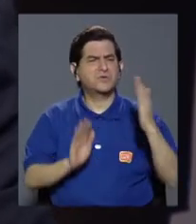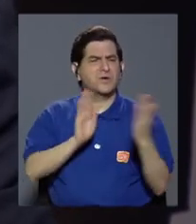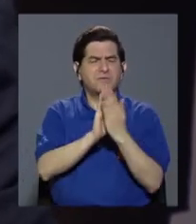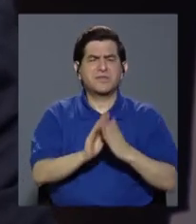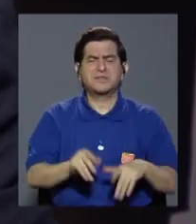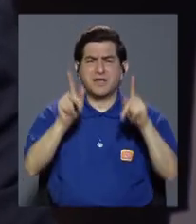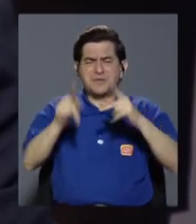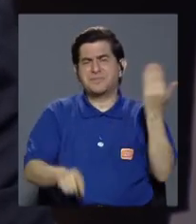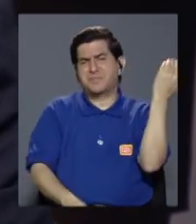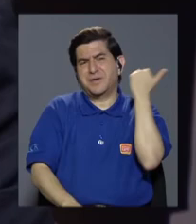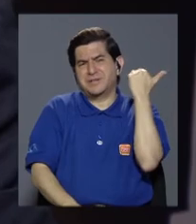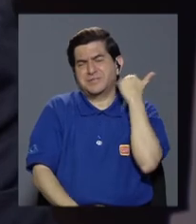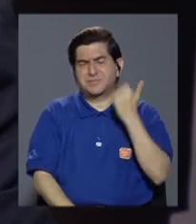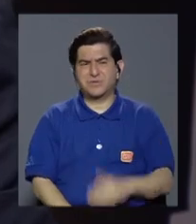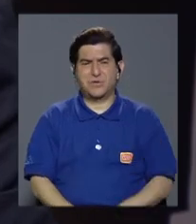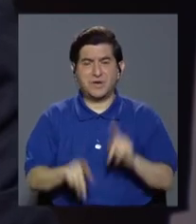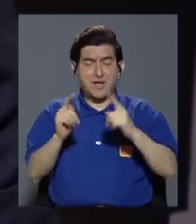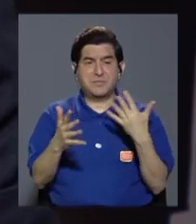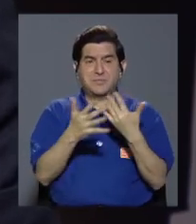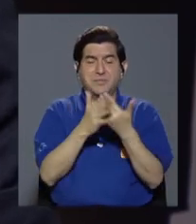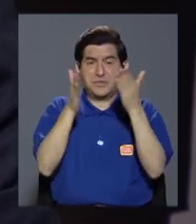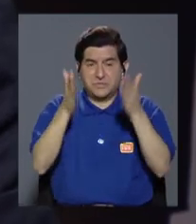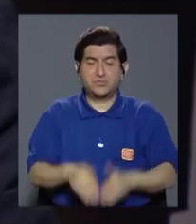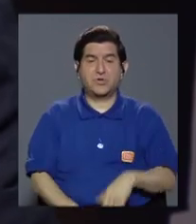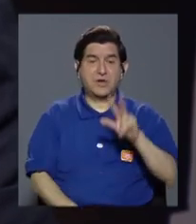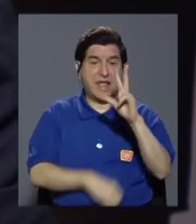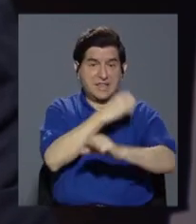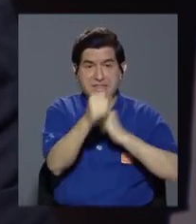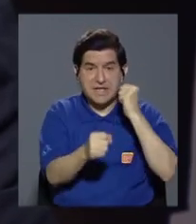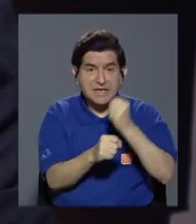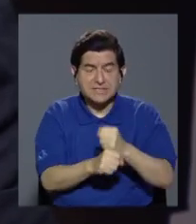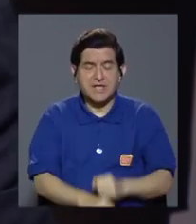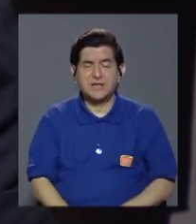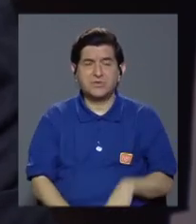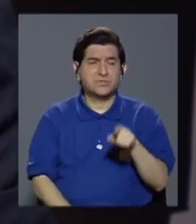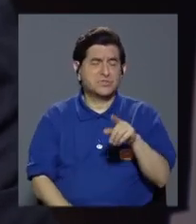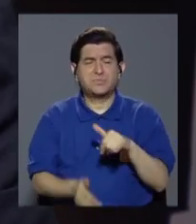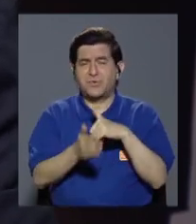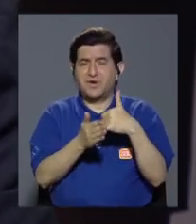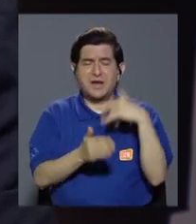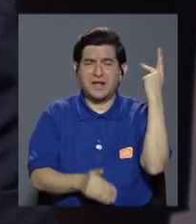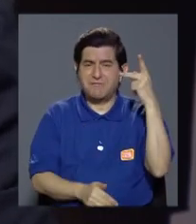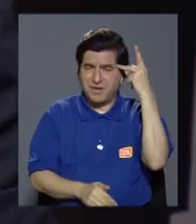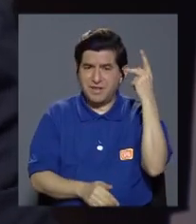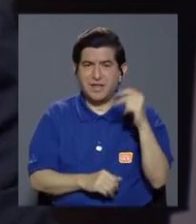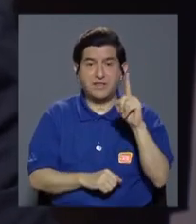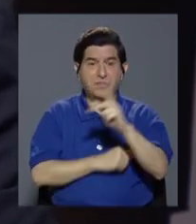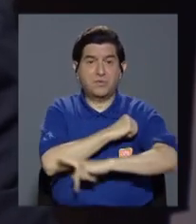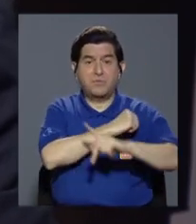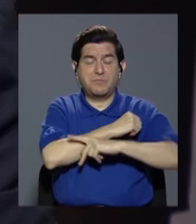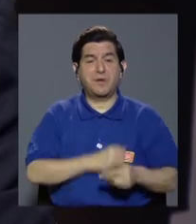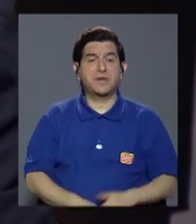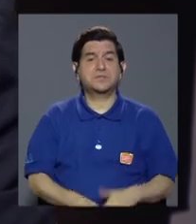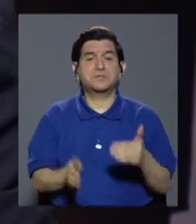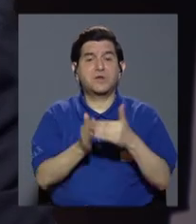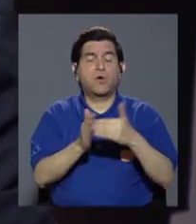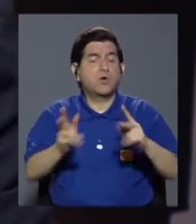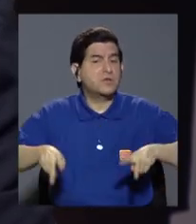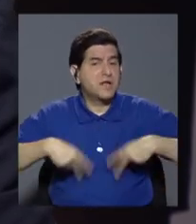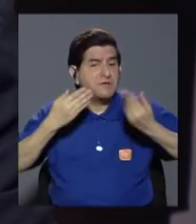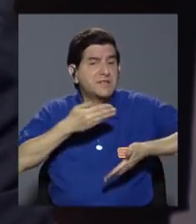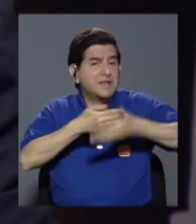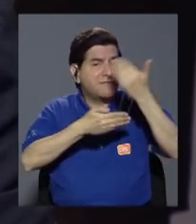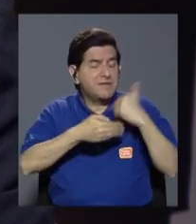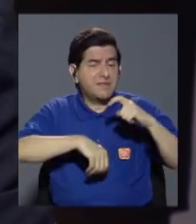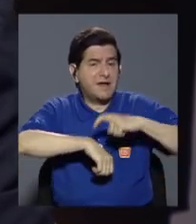las víctimas una persona que lleva privada la libertad tres años producto de la inestabilidad política de un país quien le devuelve a su vida quien le devuelve el tiempo que